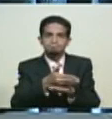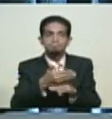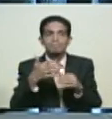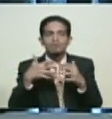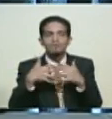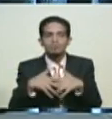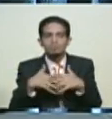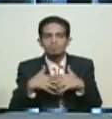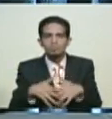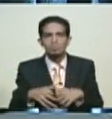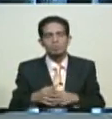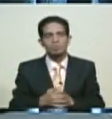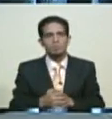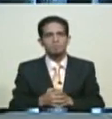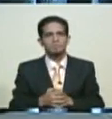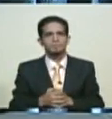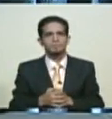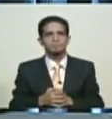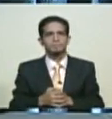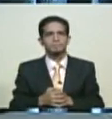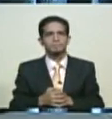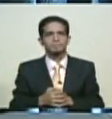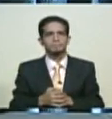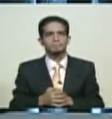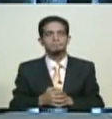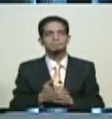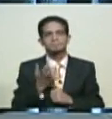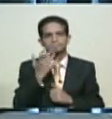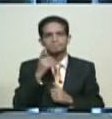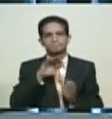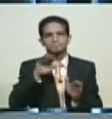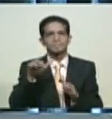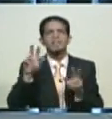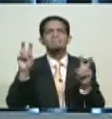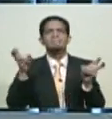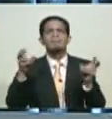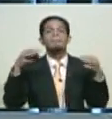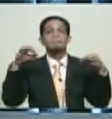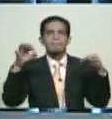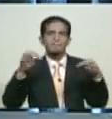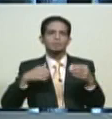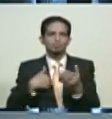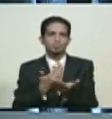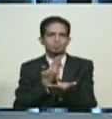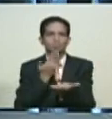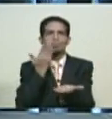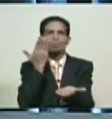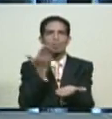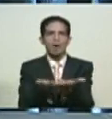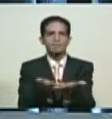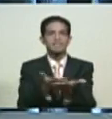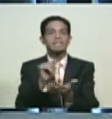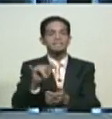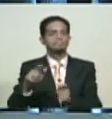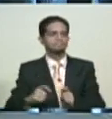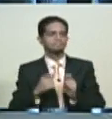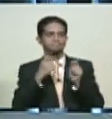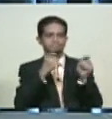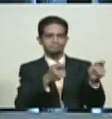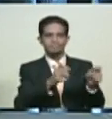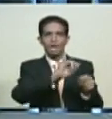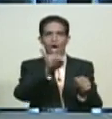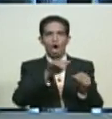funciona sobre el tema del papel yo les hago una propuesta y comisión al ministro jorge rodríguez